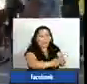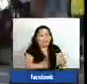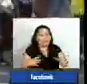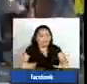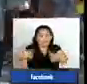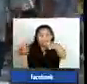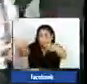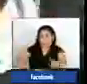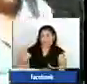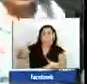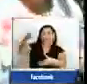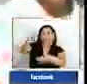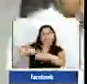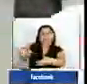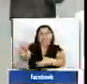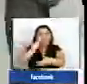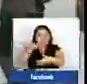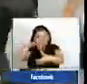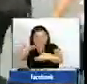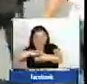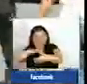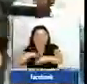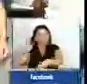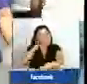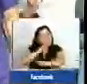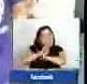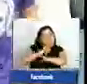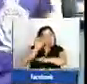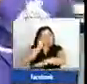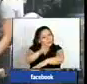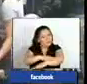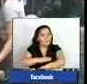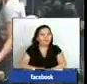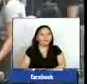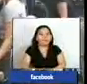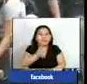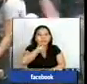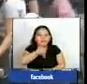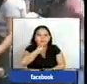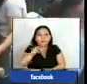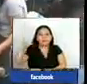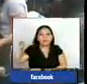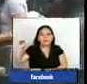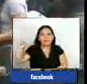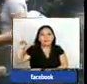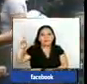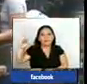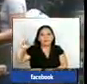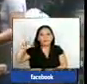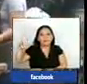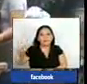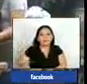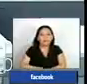tapar los recipientes con agua y usar repelente. Este es un informe de Marcela Rivera.